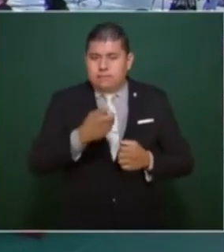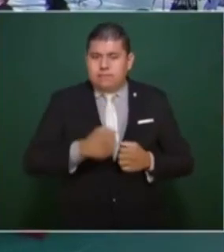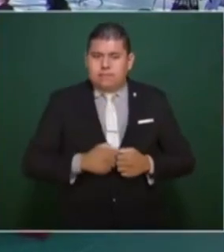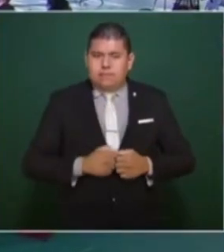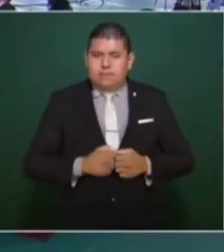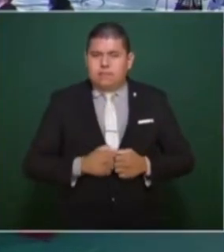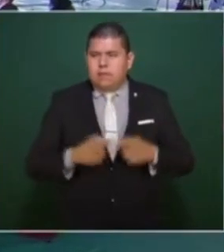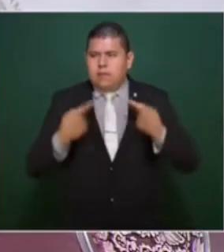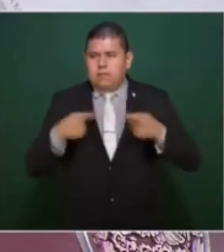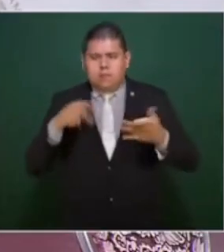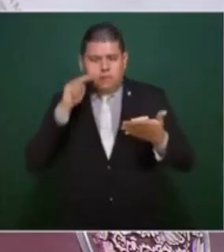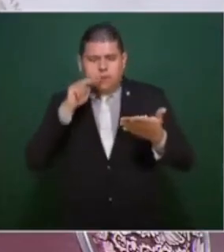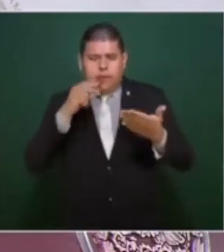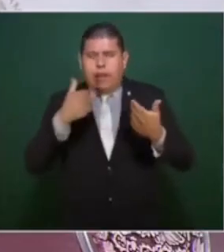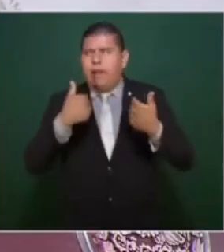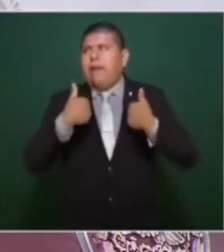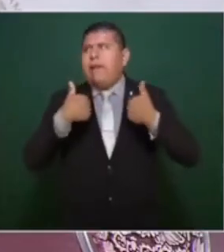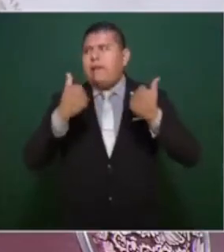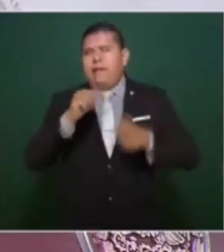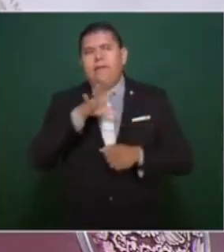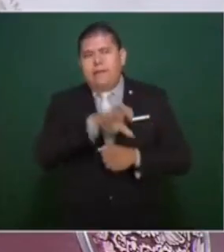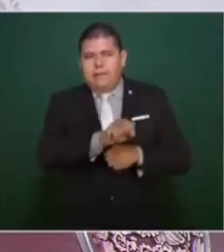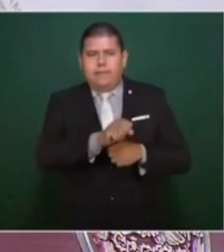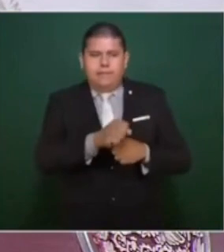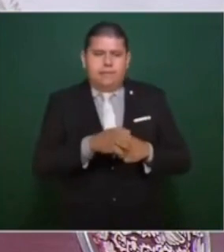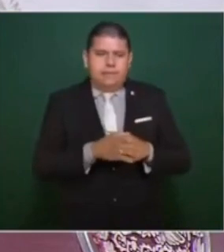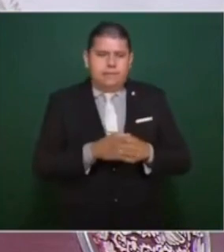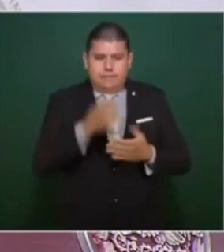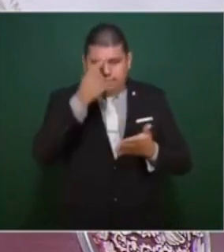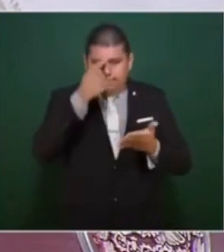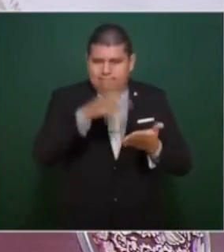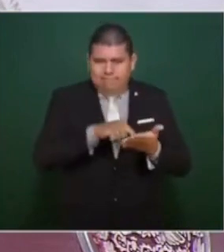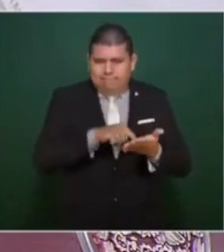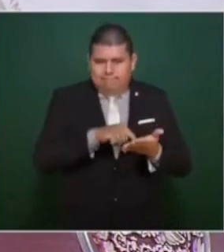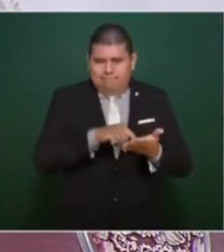se dio cuenta, pues, pero no